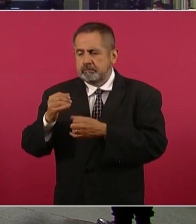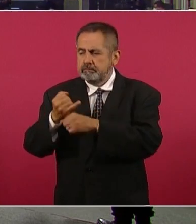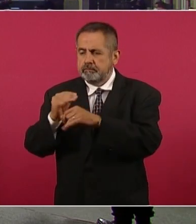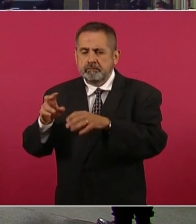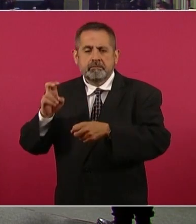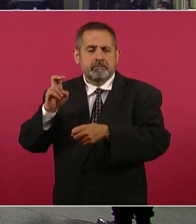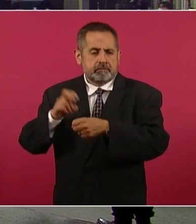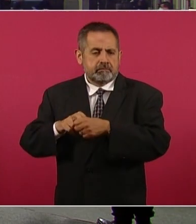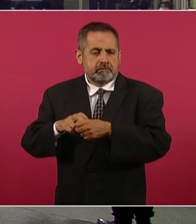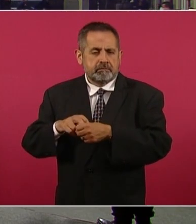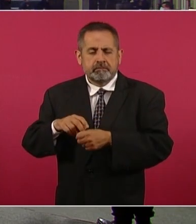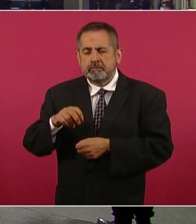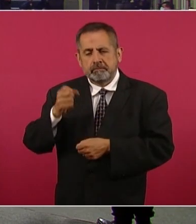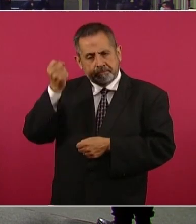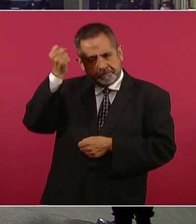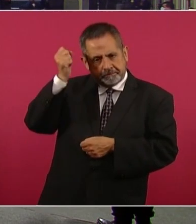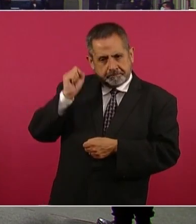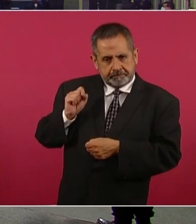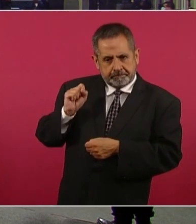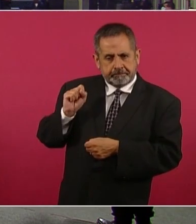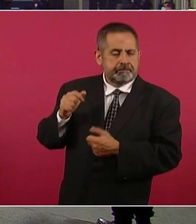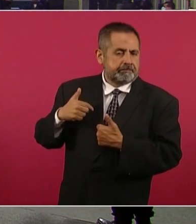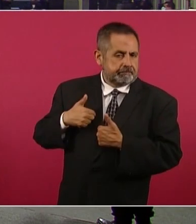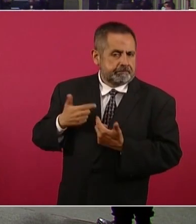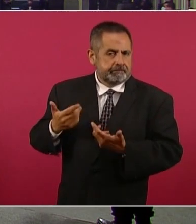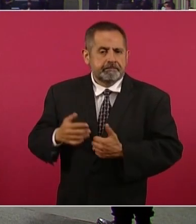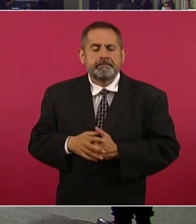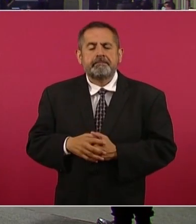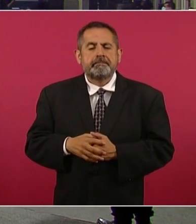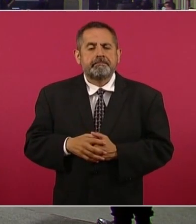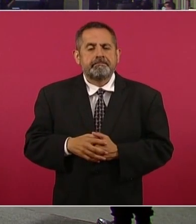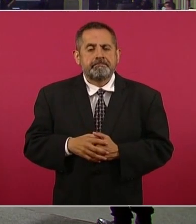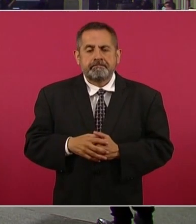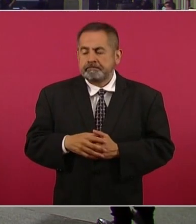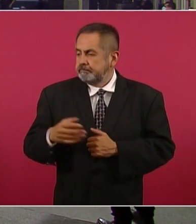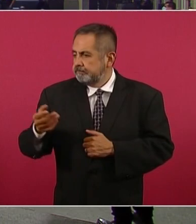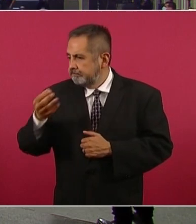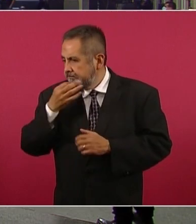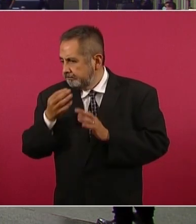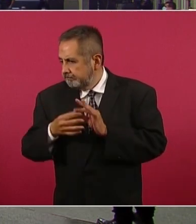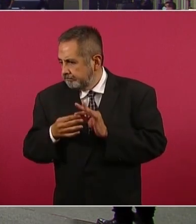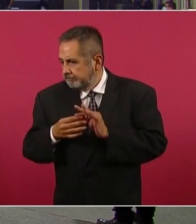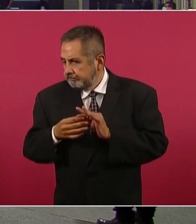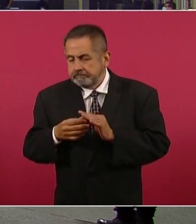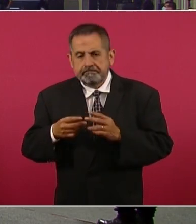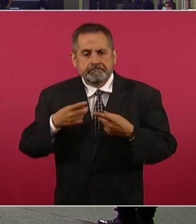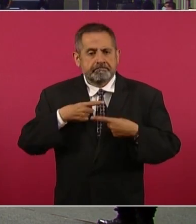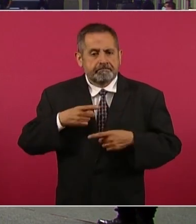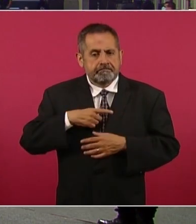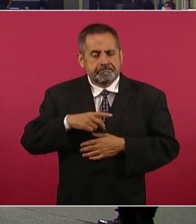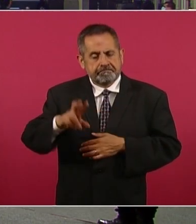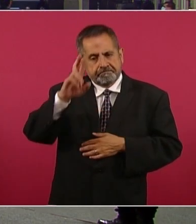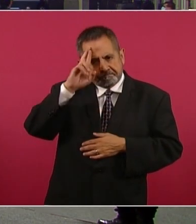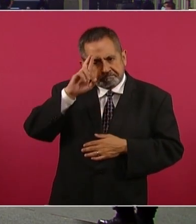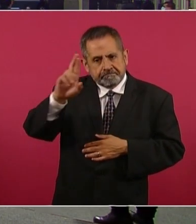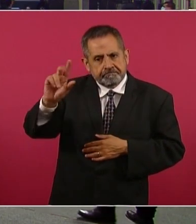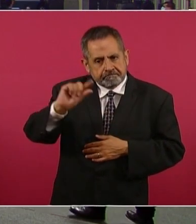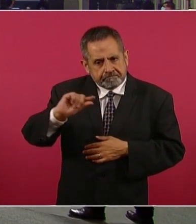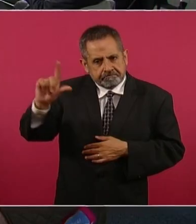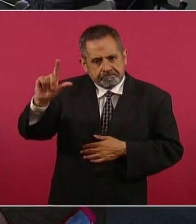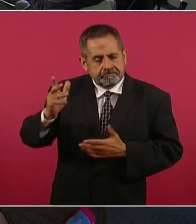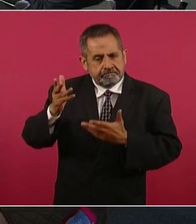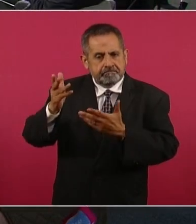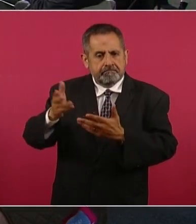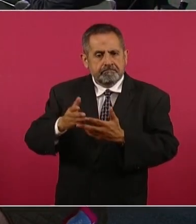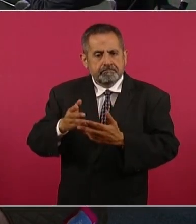ciudad de Guamuchil, Sinaloa. Y en la formación personal, presidente, que he recibido, me han enseñado a honrar a mis autoridades. Y antes de